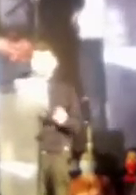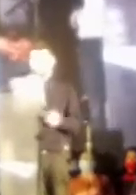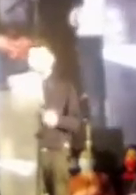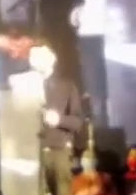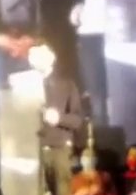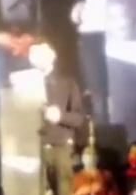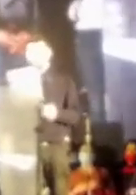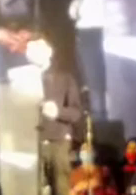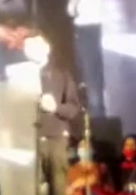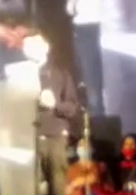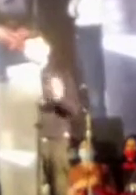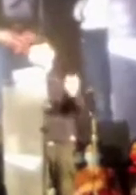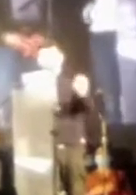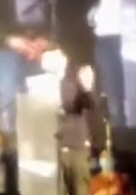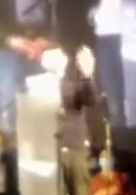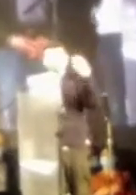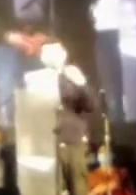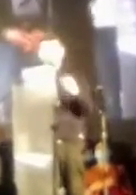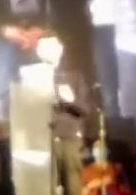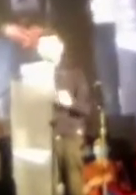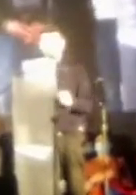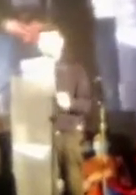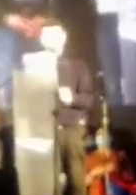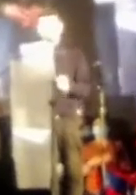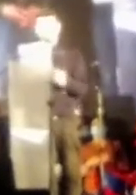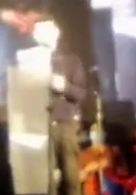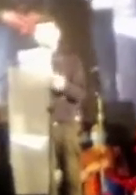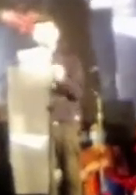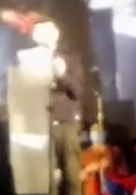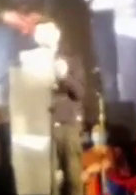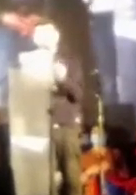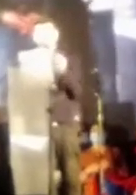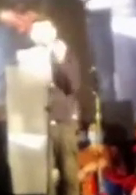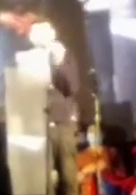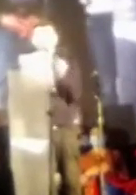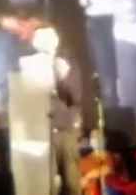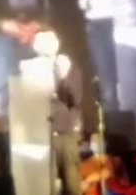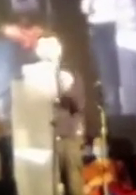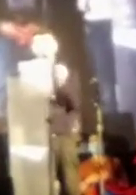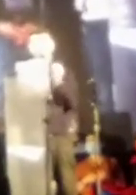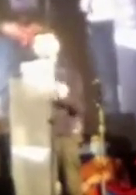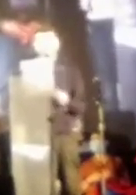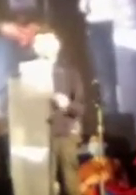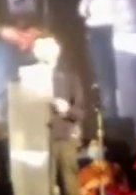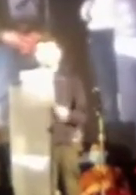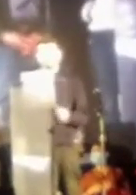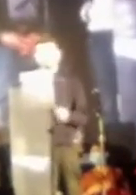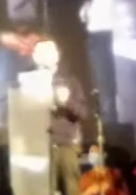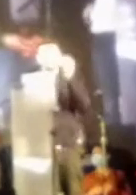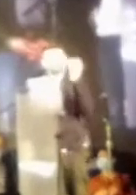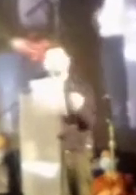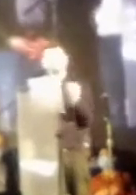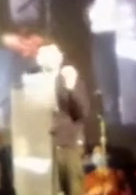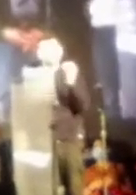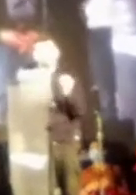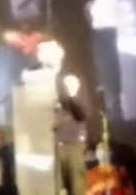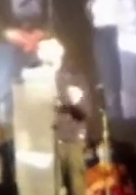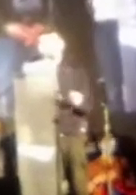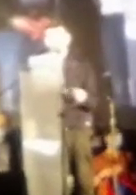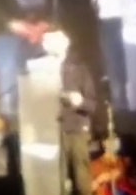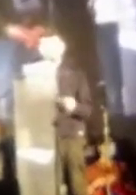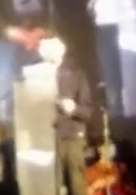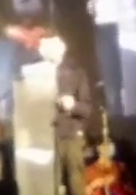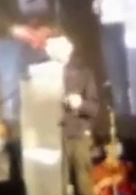libertad, la LUC trata de desmontar los mecanismos de apoyo al ejercicio de la libertad real de las y los trabajadores, que solo